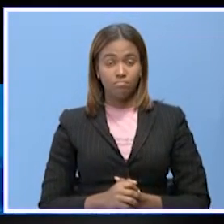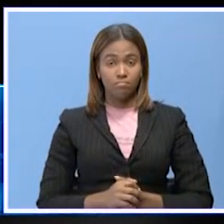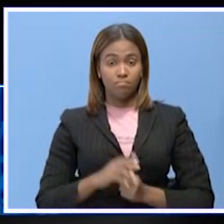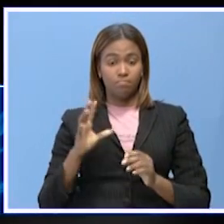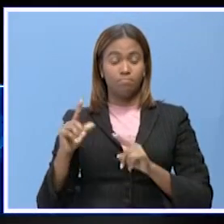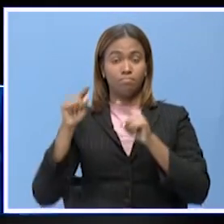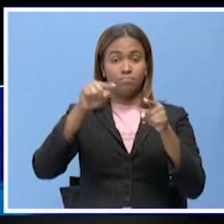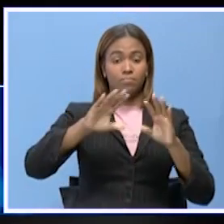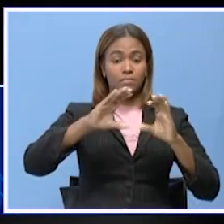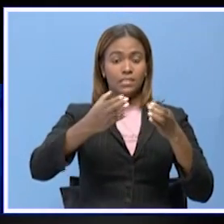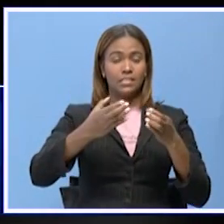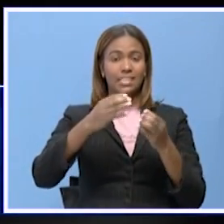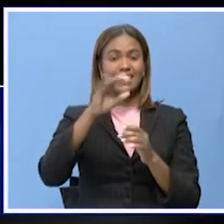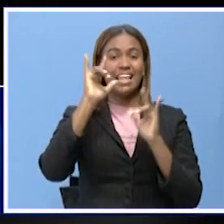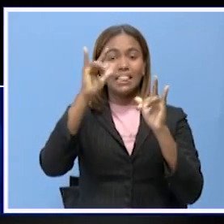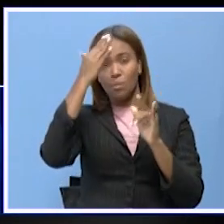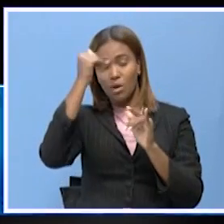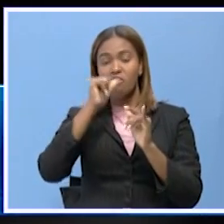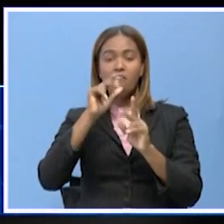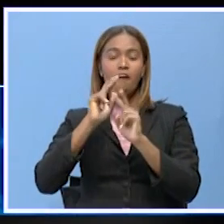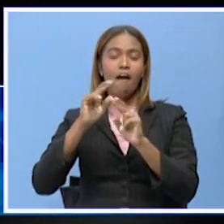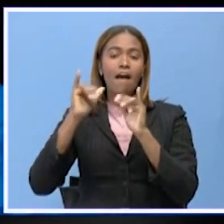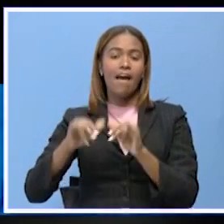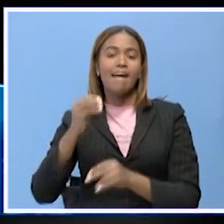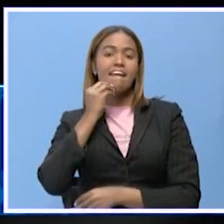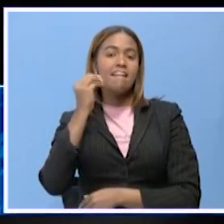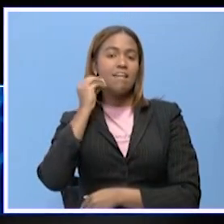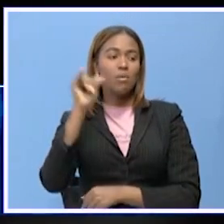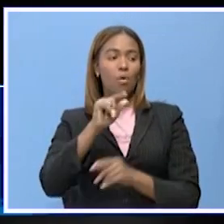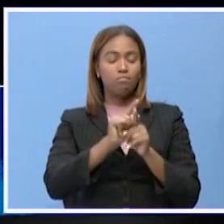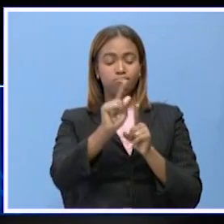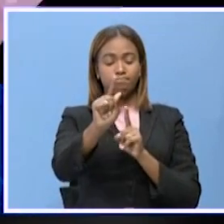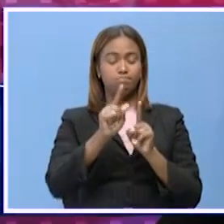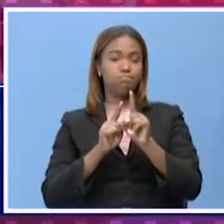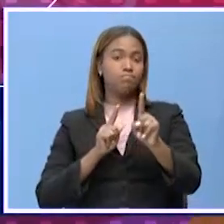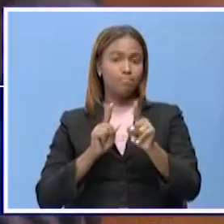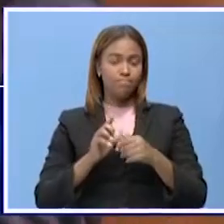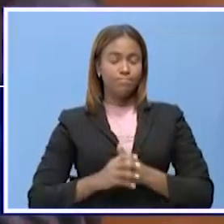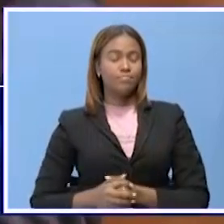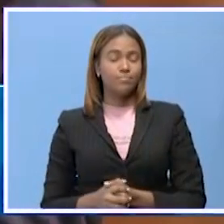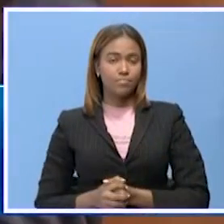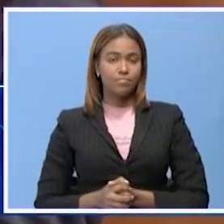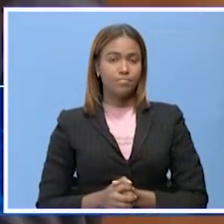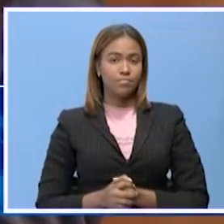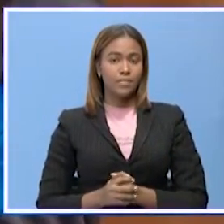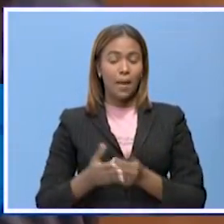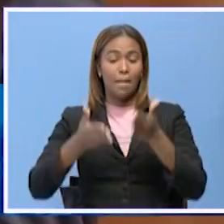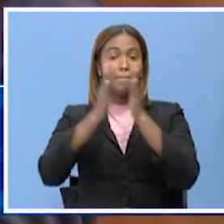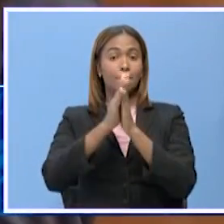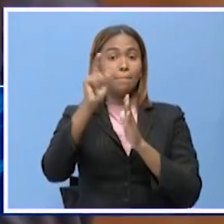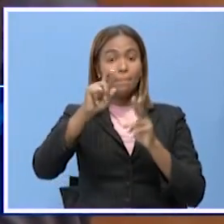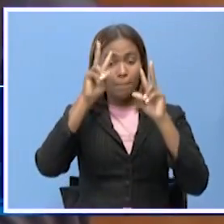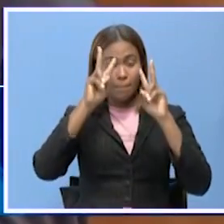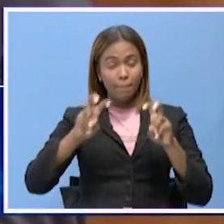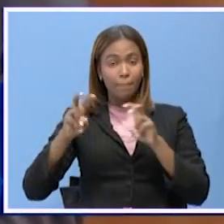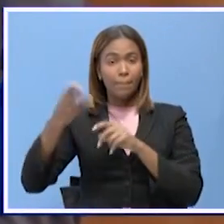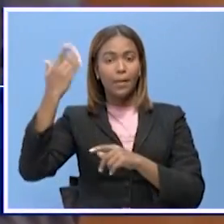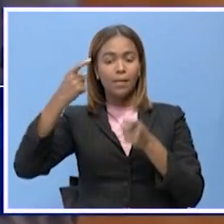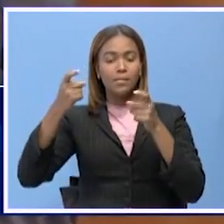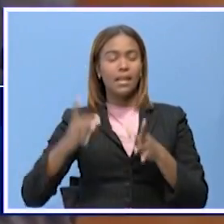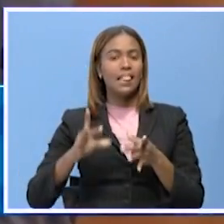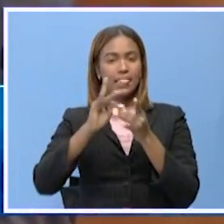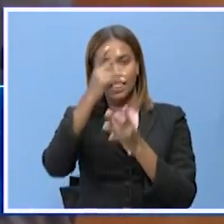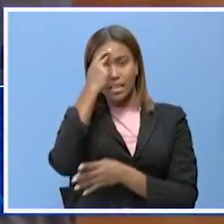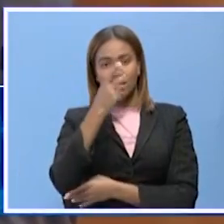Interviene en plaza en Santiago por violar toque de queda y medidas de distanciamiento. Piden sea investigado el ex procurador de